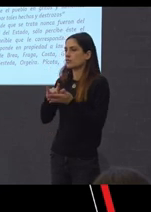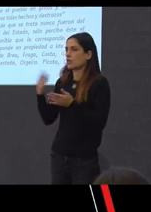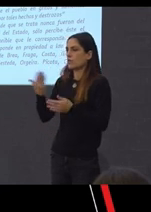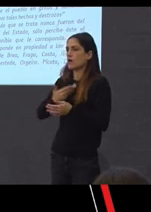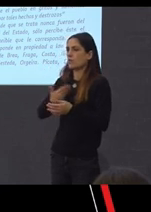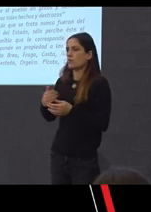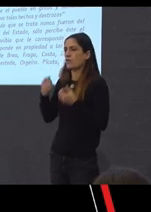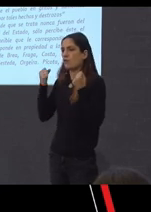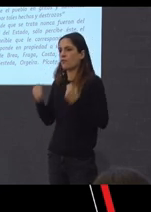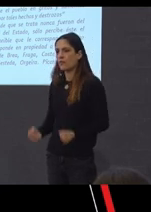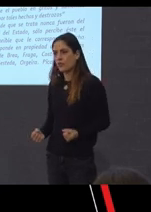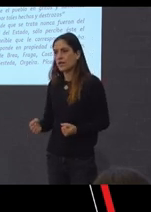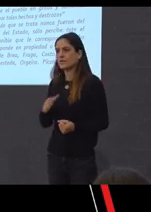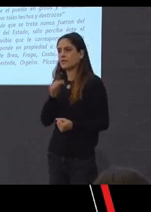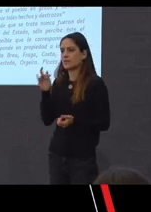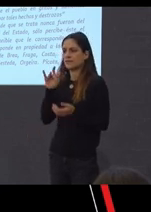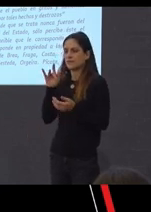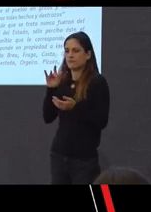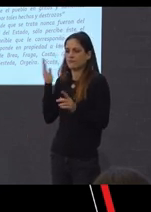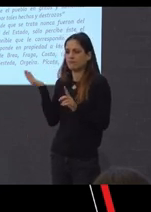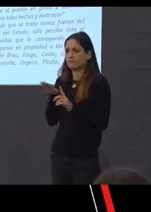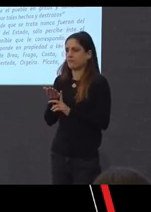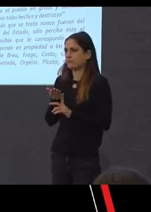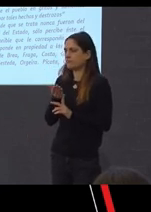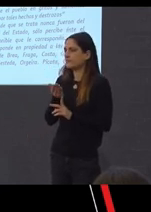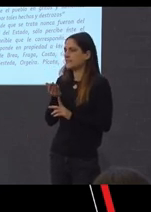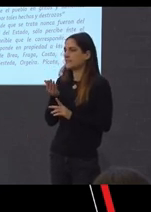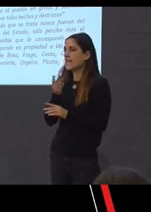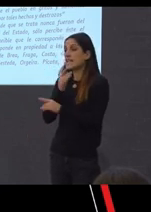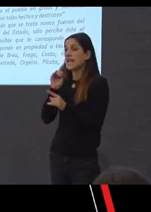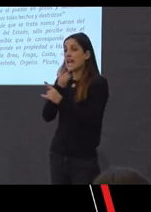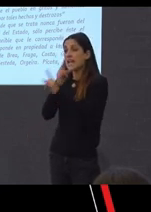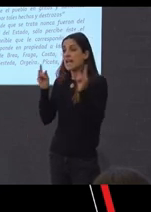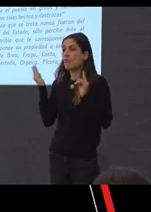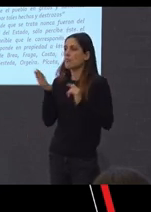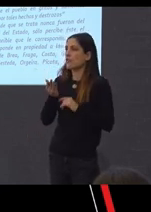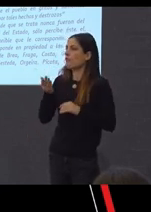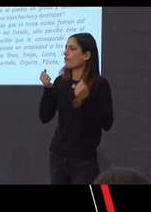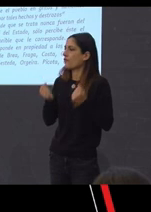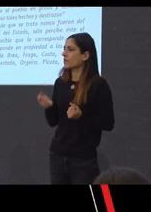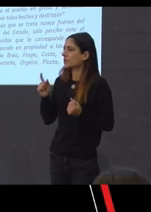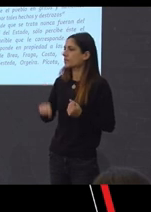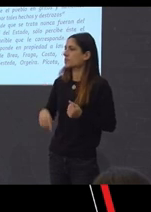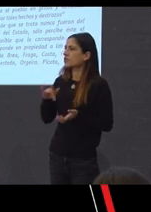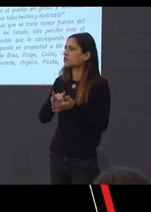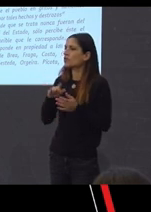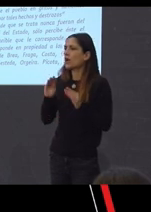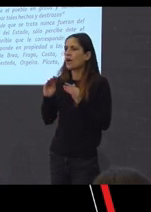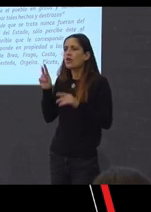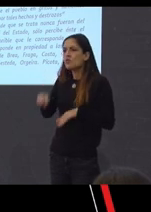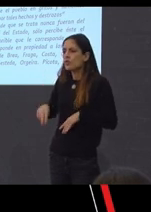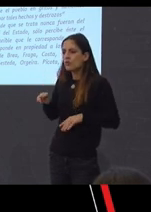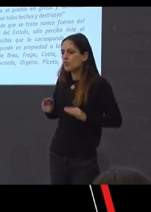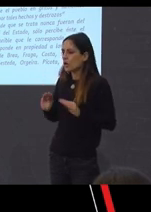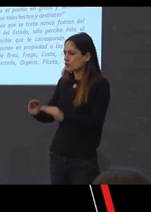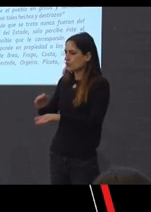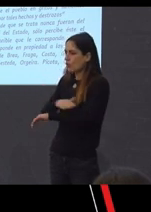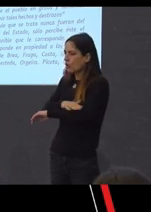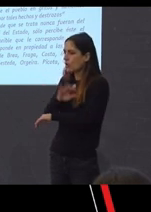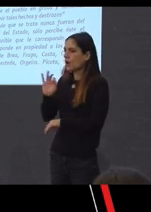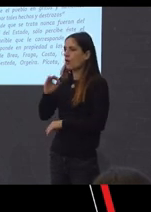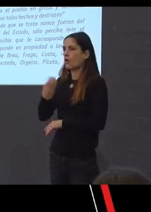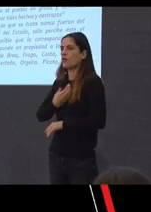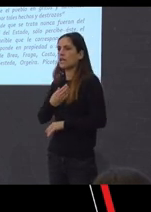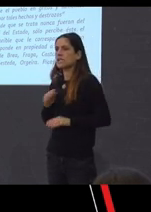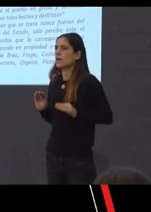clara era que los montes de los que se tratan nunca foron del municipio ni del Estado. Solo percibe este el importe imponible que le corresponde.